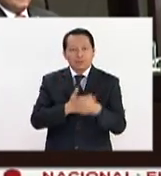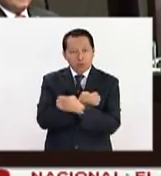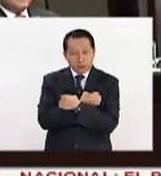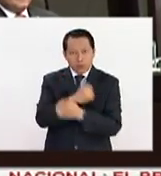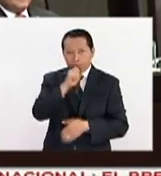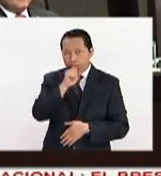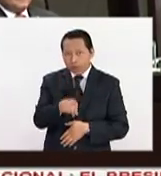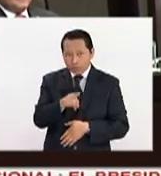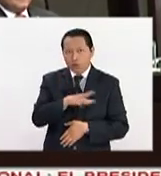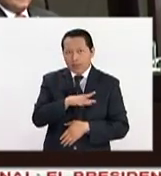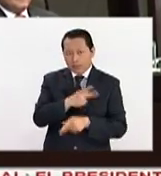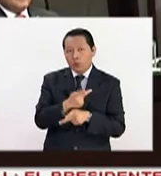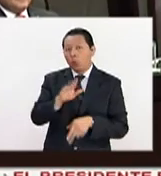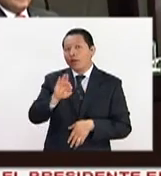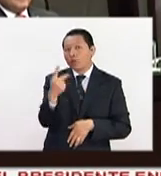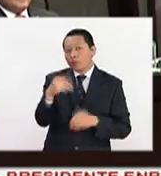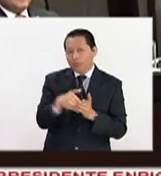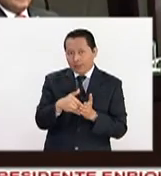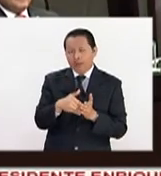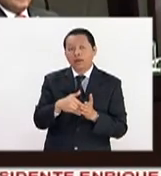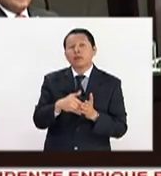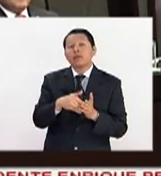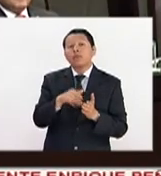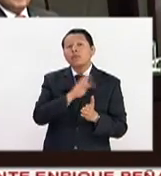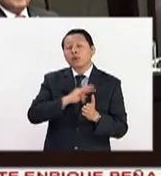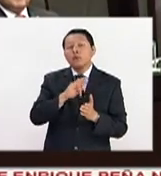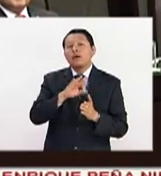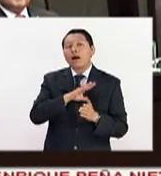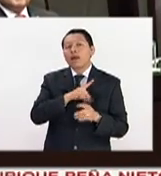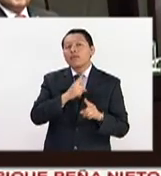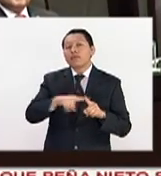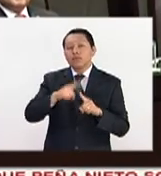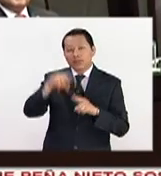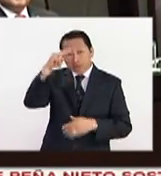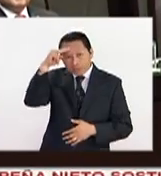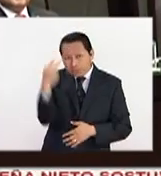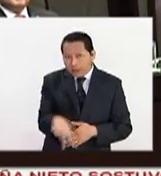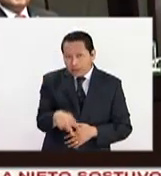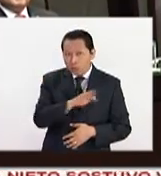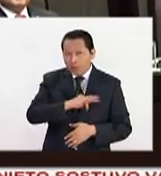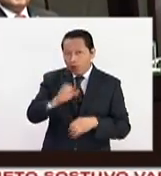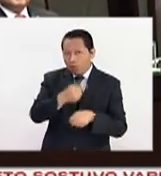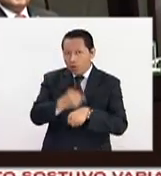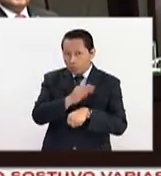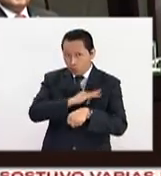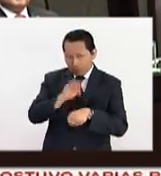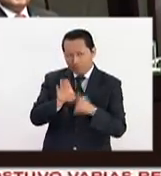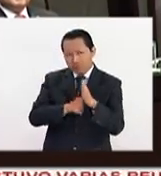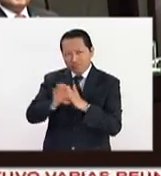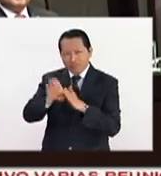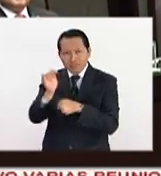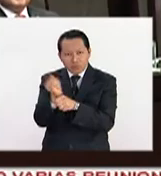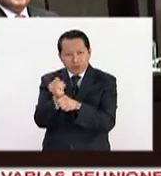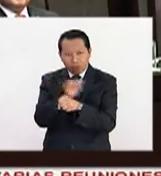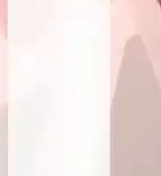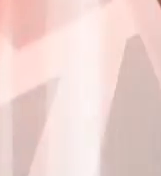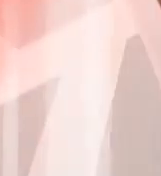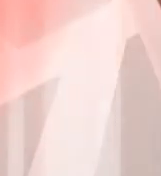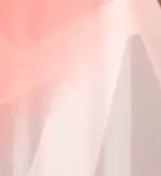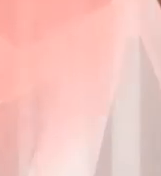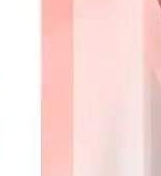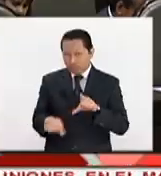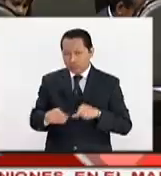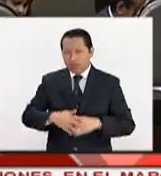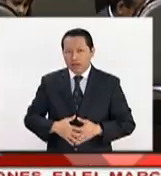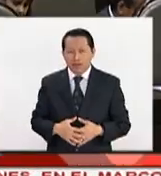media superior con 41.000, con lo que los jóvenes y adultos mexicanos podrán tener oportunidades para el desarrollo e investigación de nuestro país.